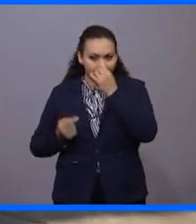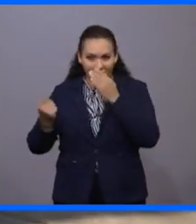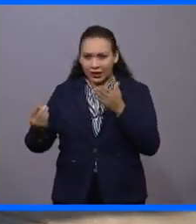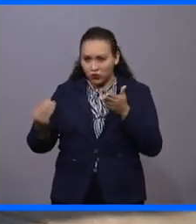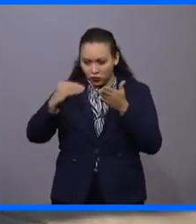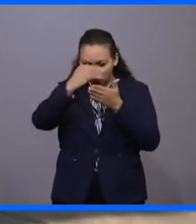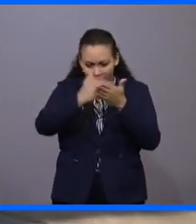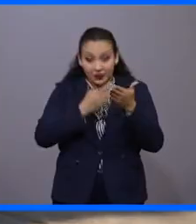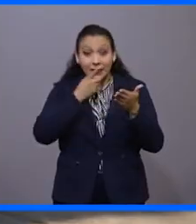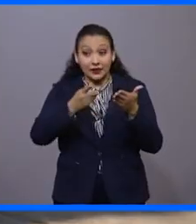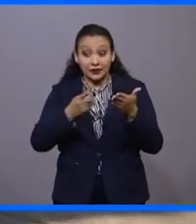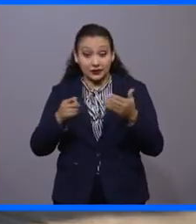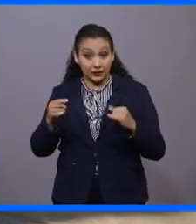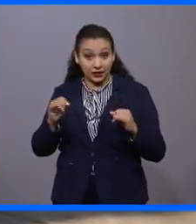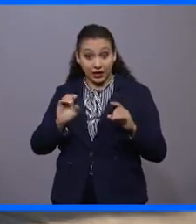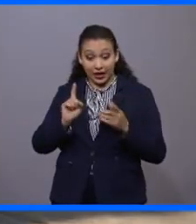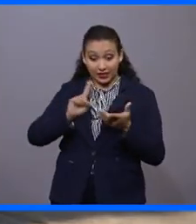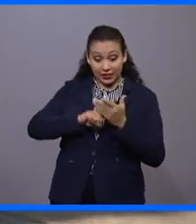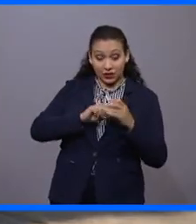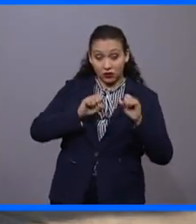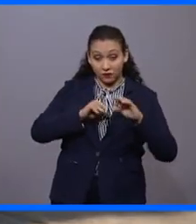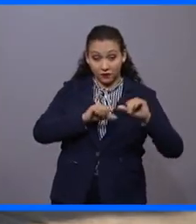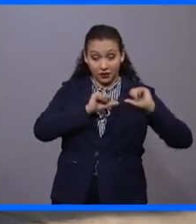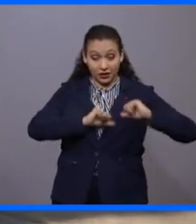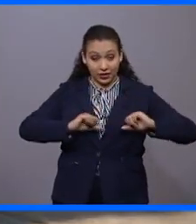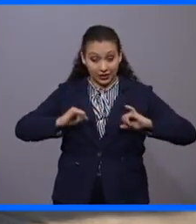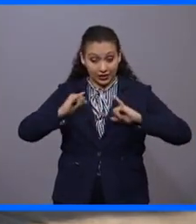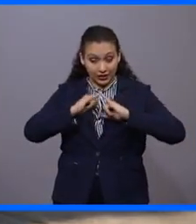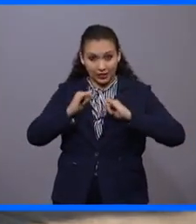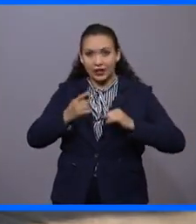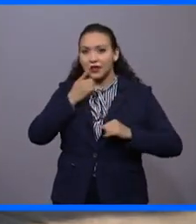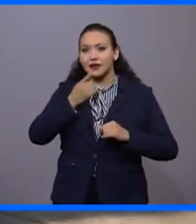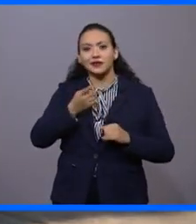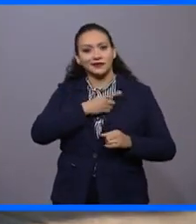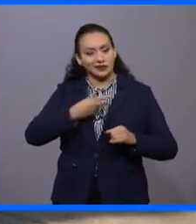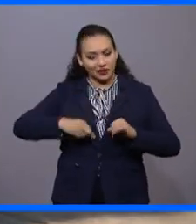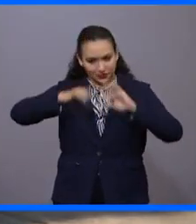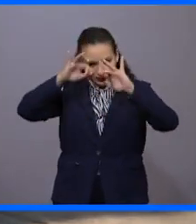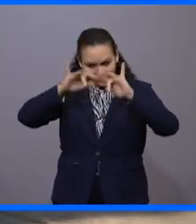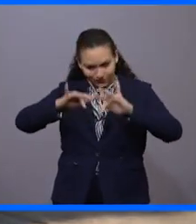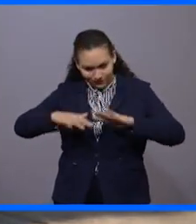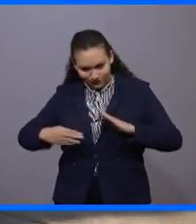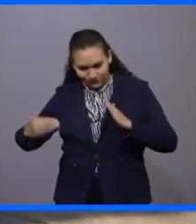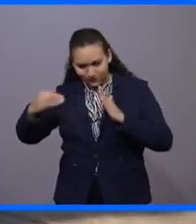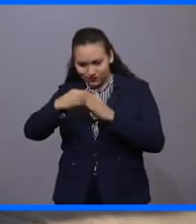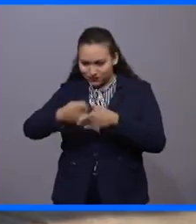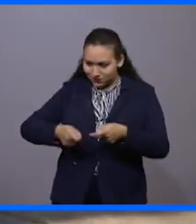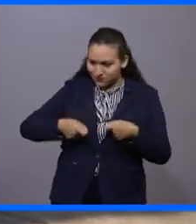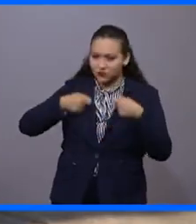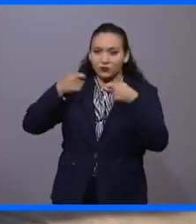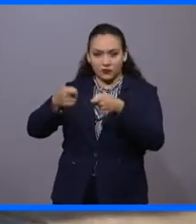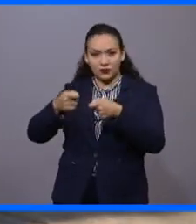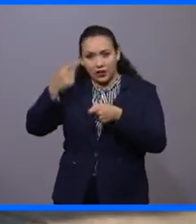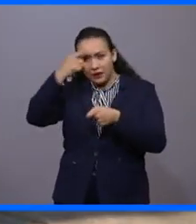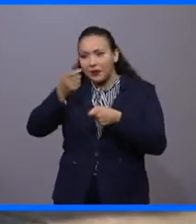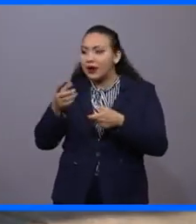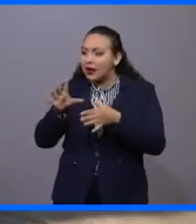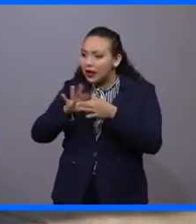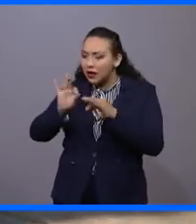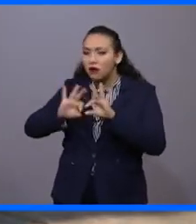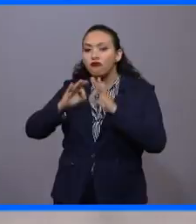que el Consejo General del Instituto Estatal Electoral deberá emitir los acuerdos que estime necesarios para la